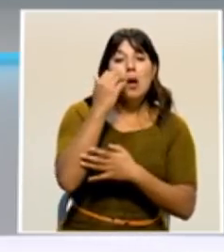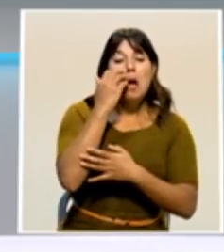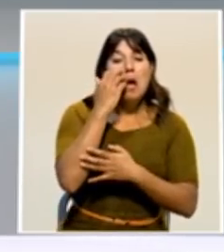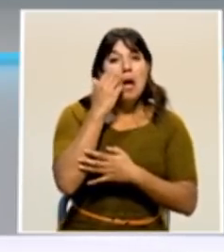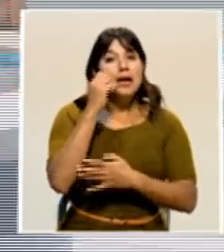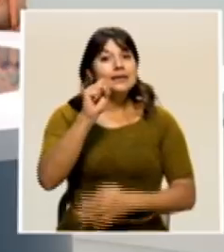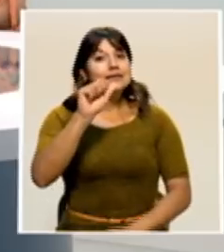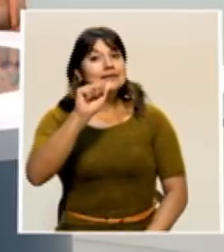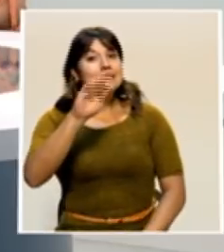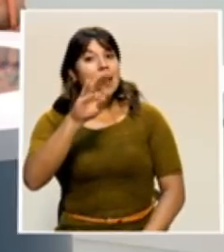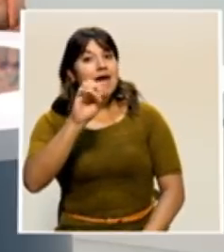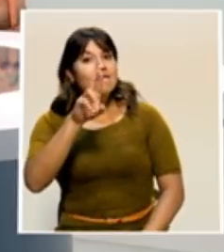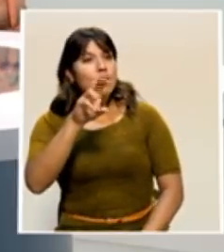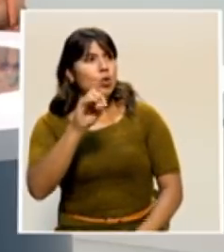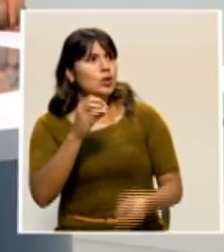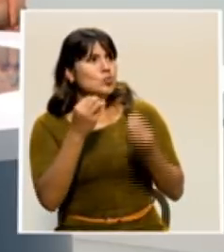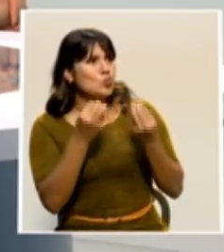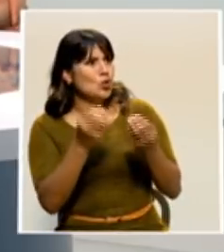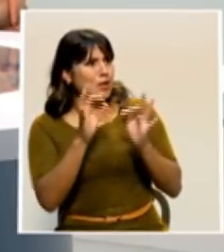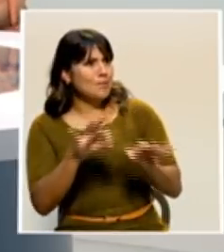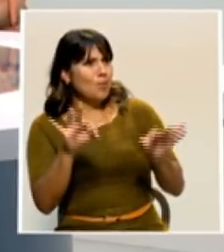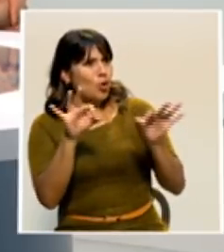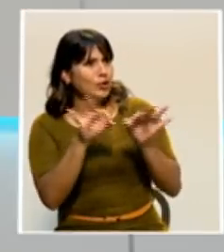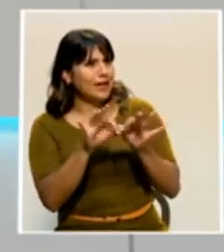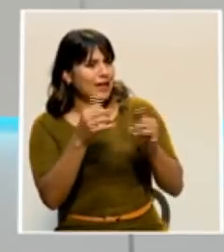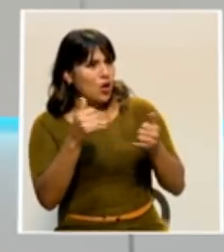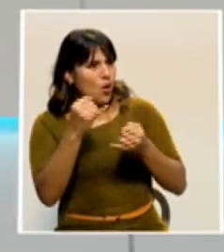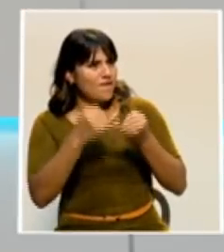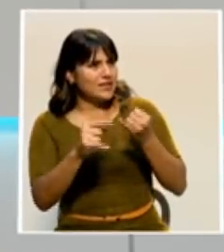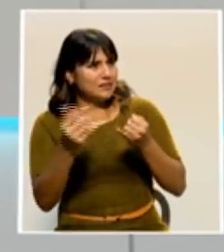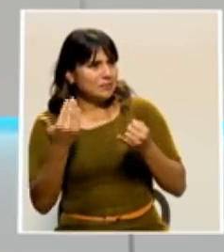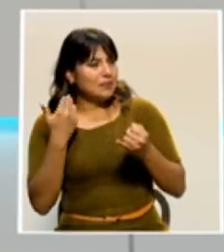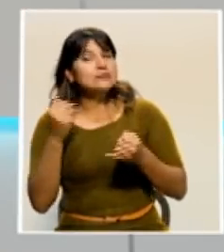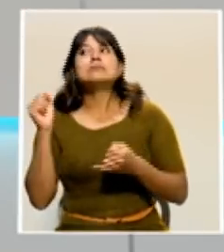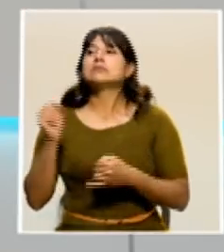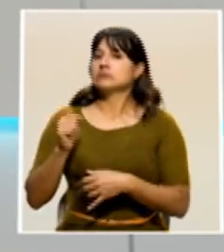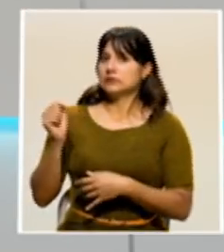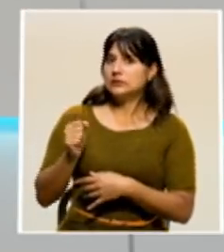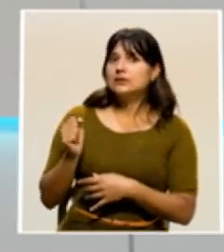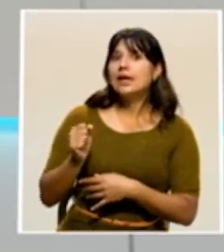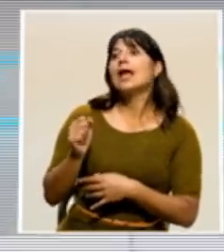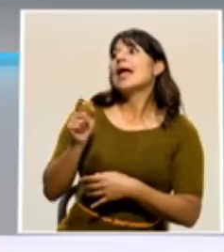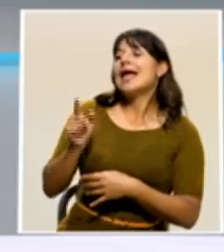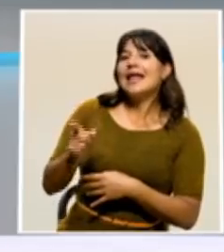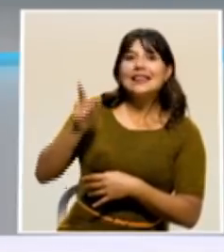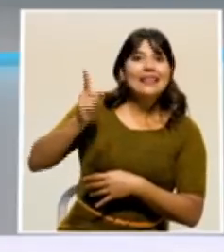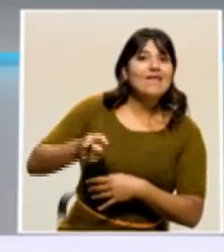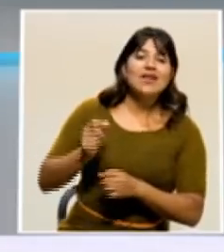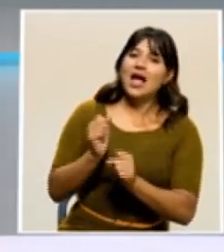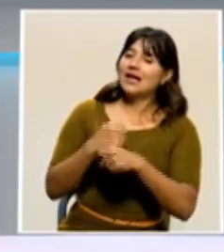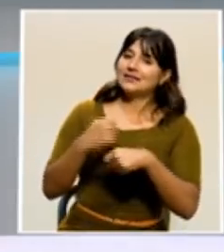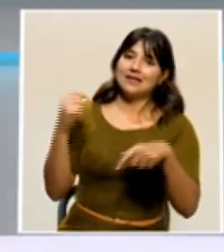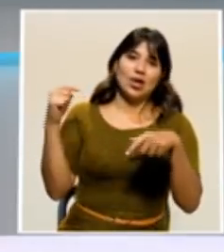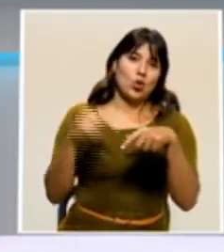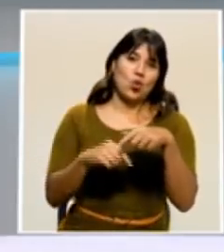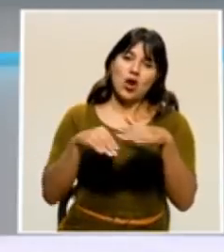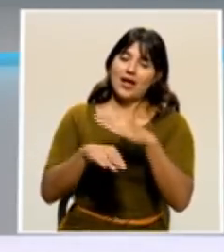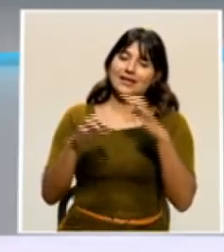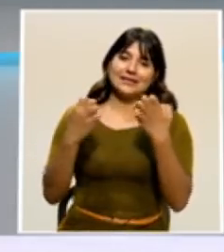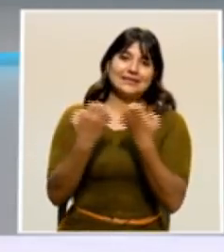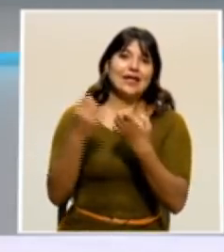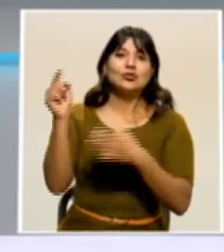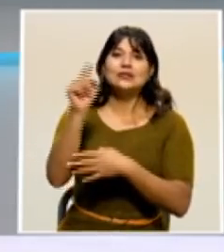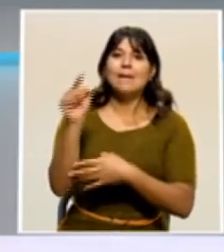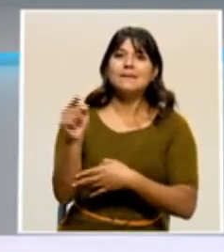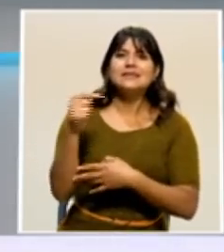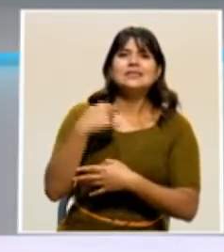Saborío fundamental en el partido, ¿verdad? En el que pasó. Sí, él tenía que hacer una anotación en el Ricardo Saprissa.